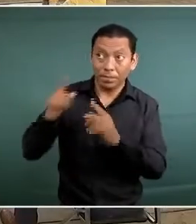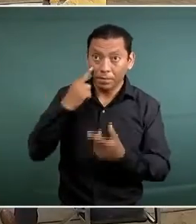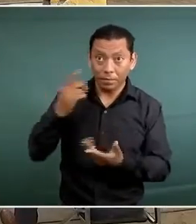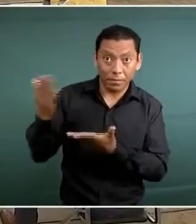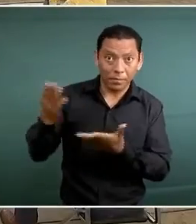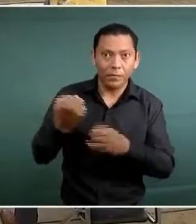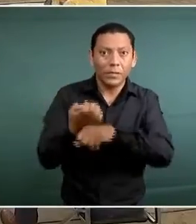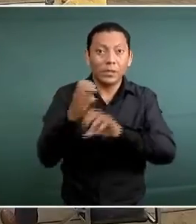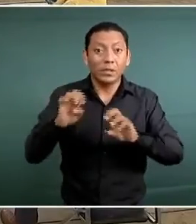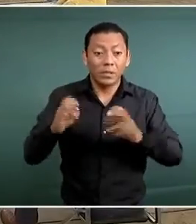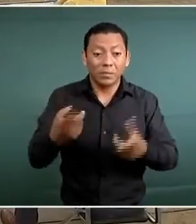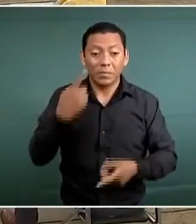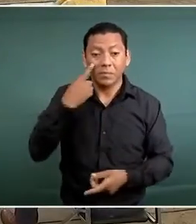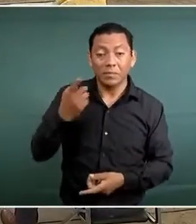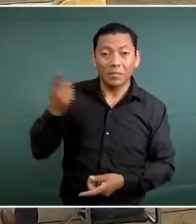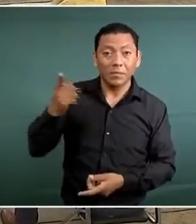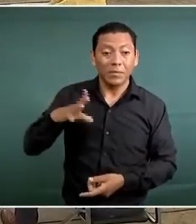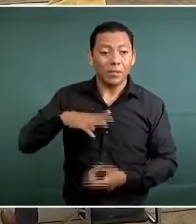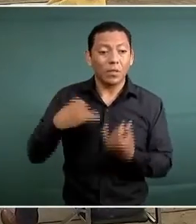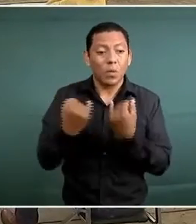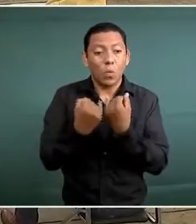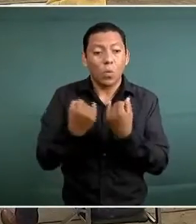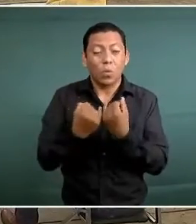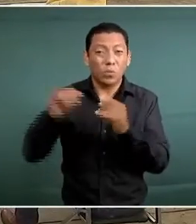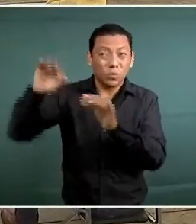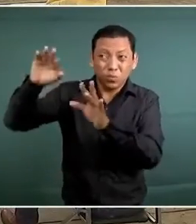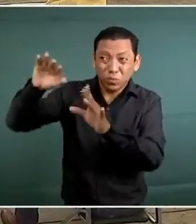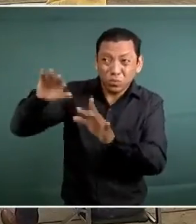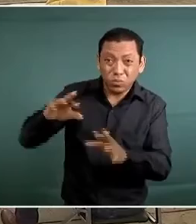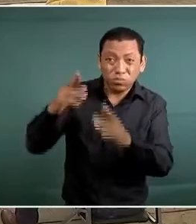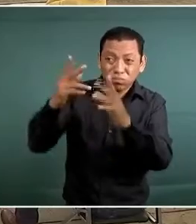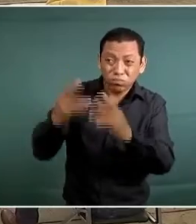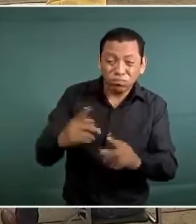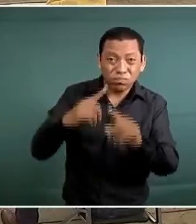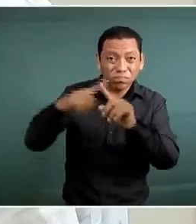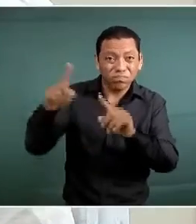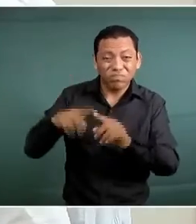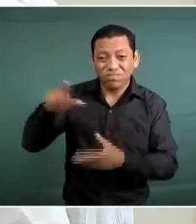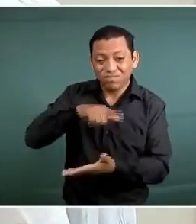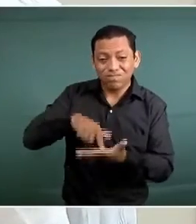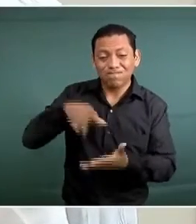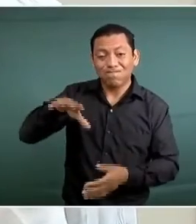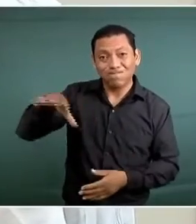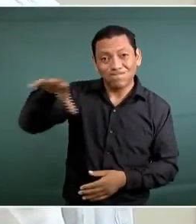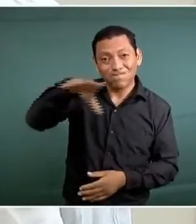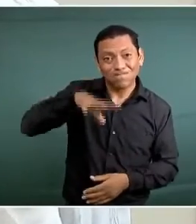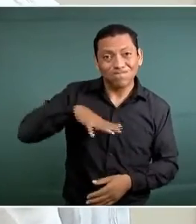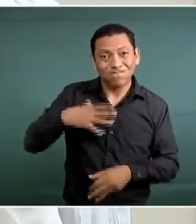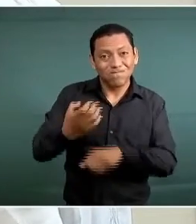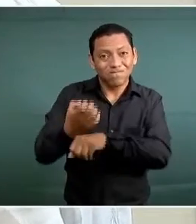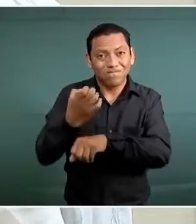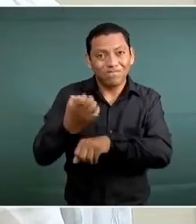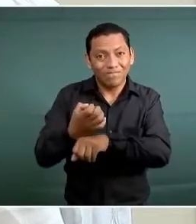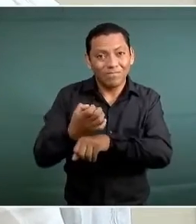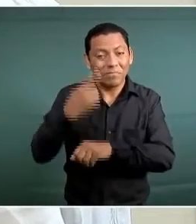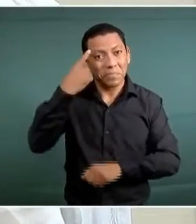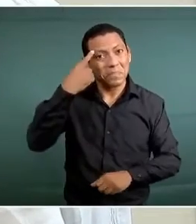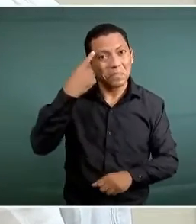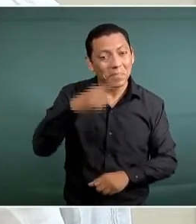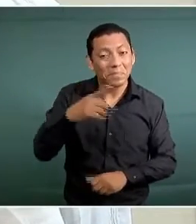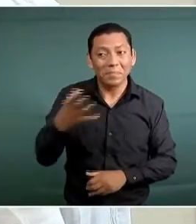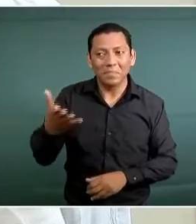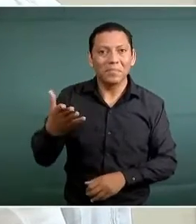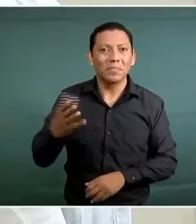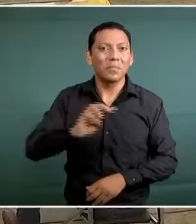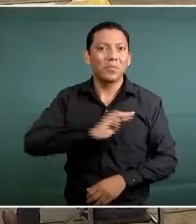En Chiapas, los deslizamientos de laderas que se dan en estas regiones, en estas zonas del estado, en